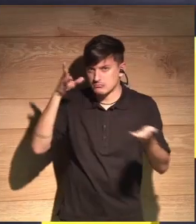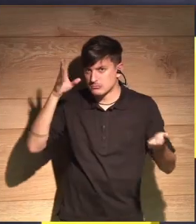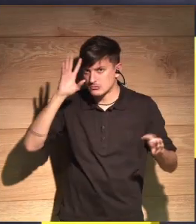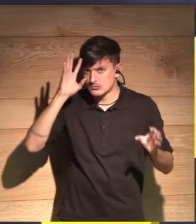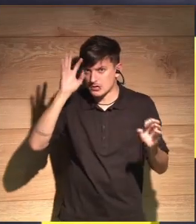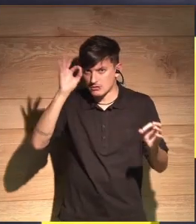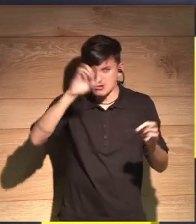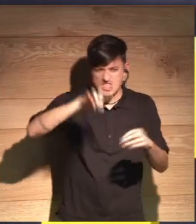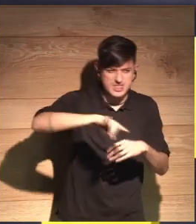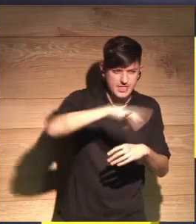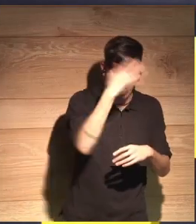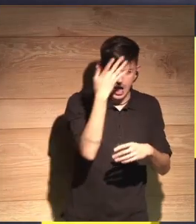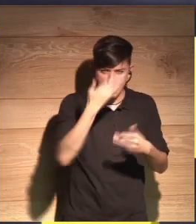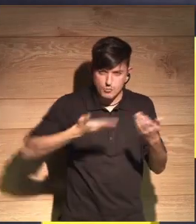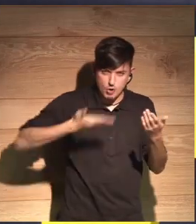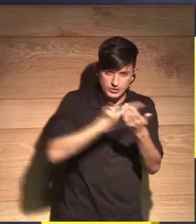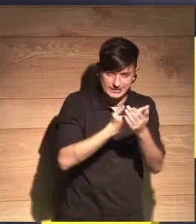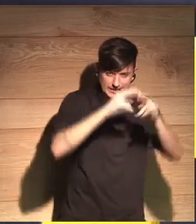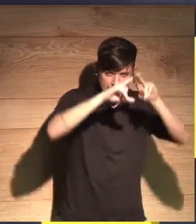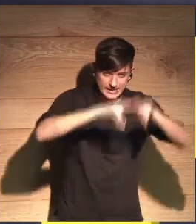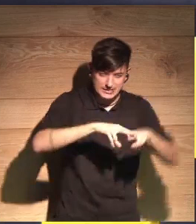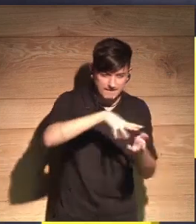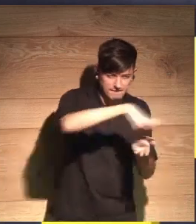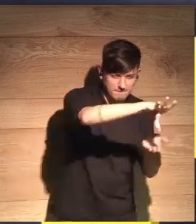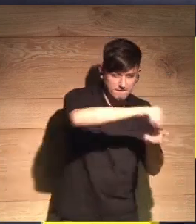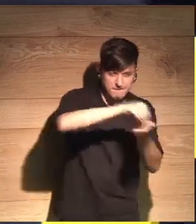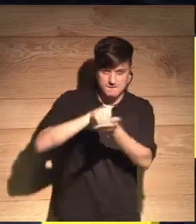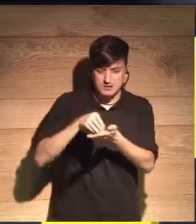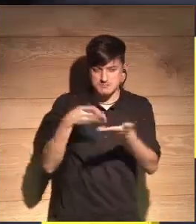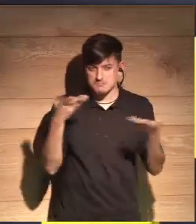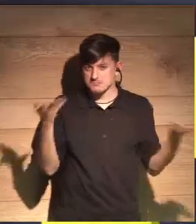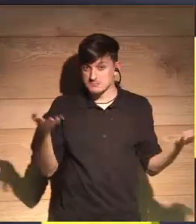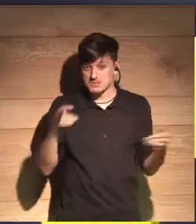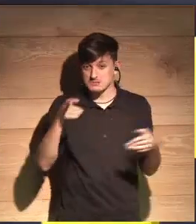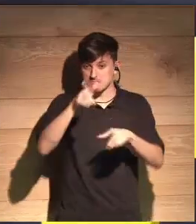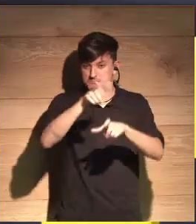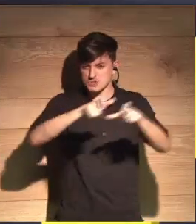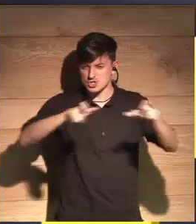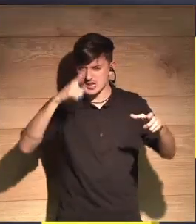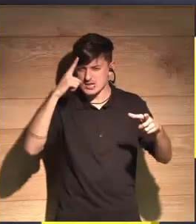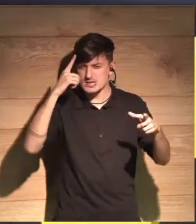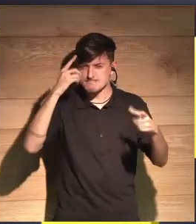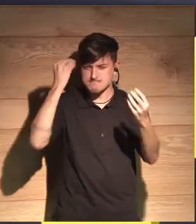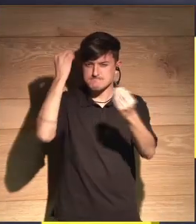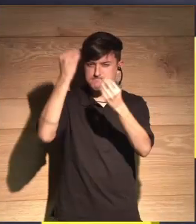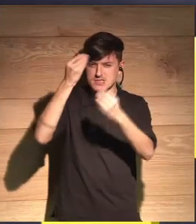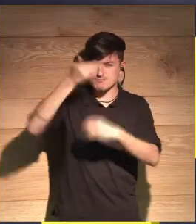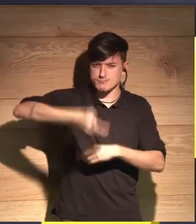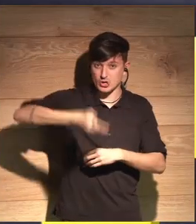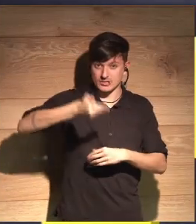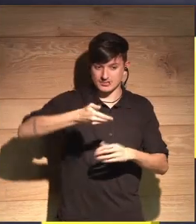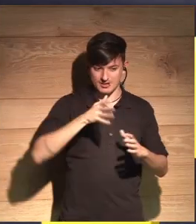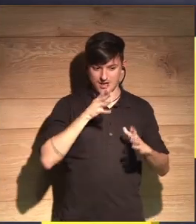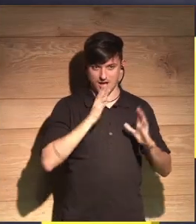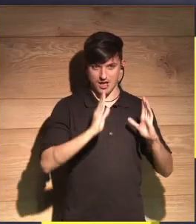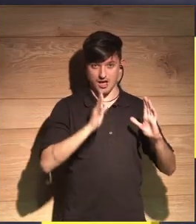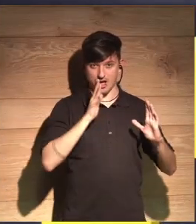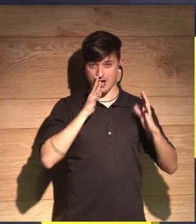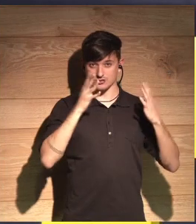las ideas las propuestas los análisis y grandes pensadores de nuestro tiempo